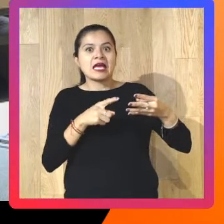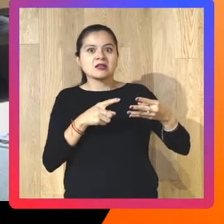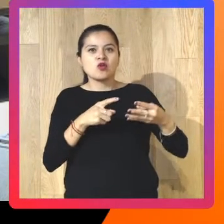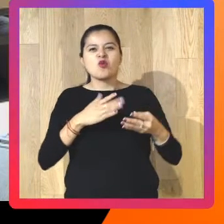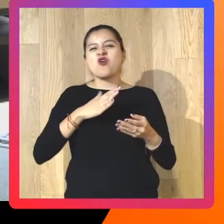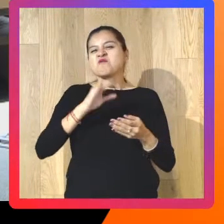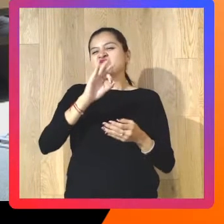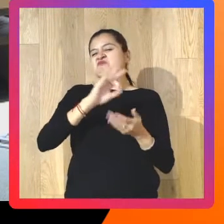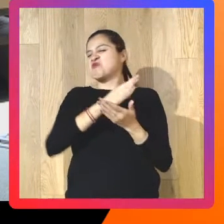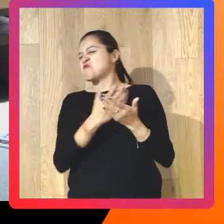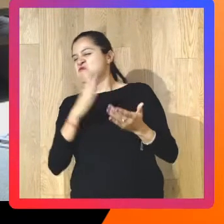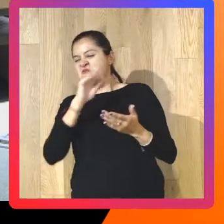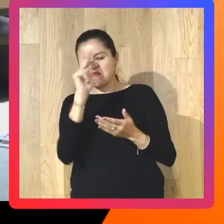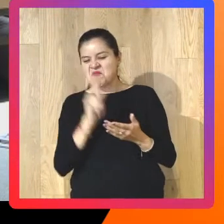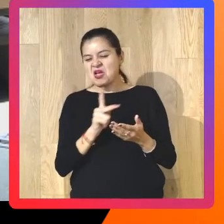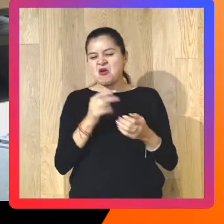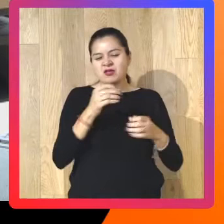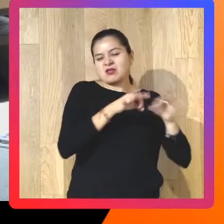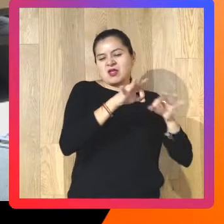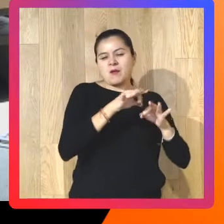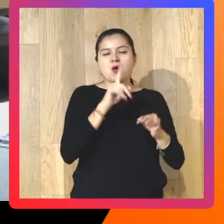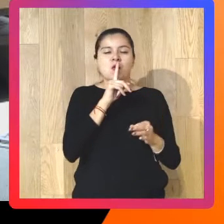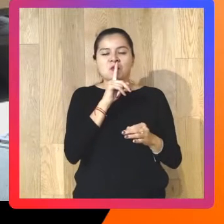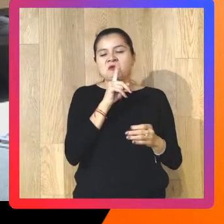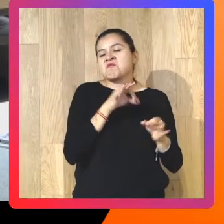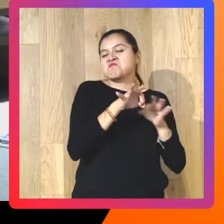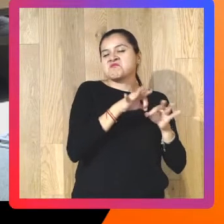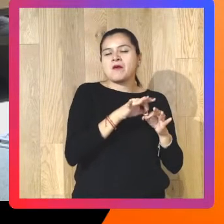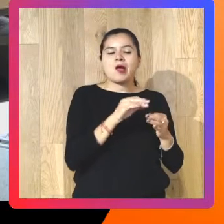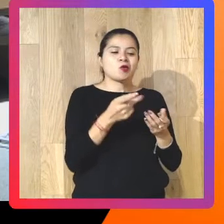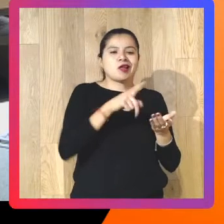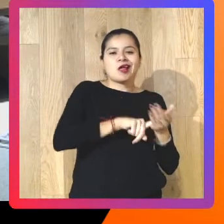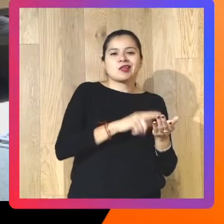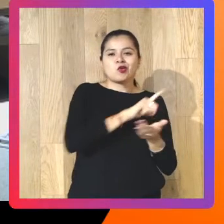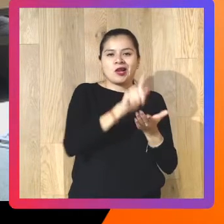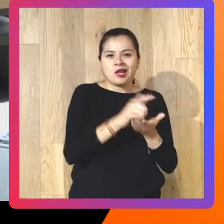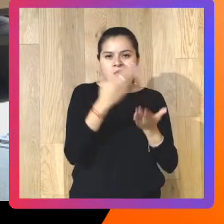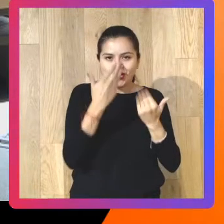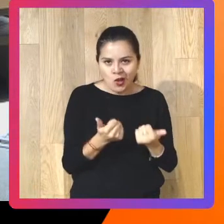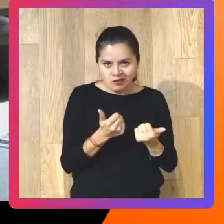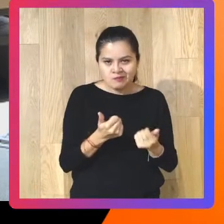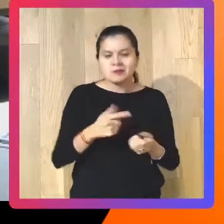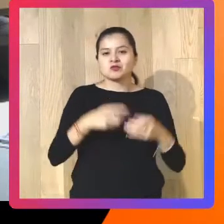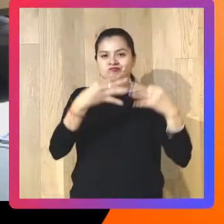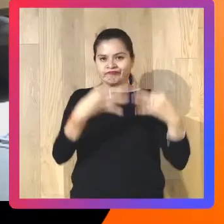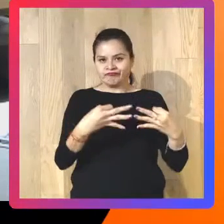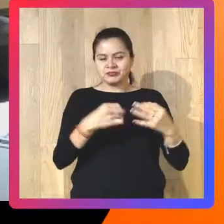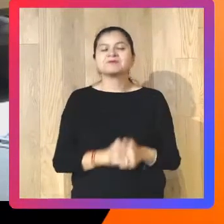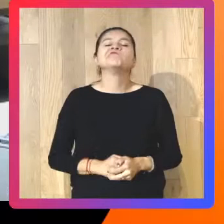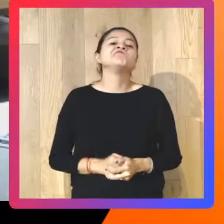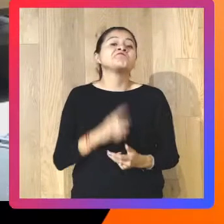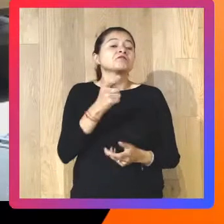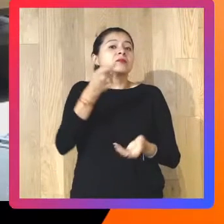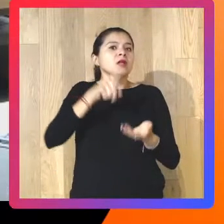informalidad. Más de la mitad de la economía está en la informalidad. ¿Y por qué nos preocupa? Porque es en donde